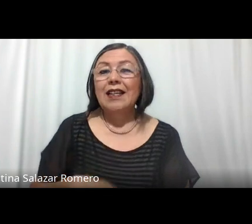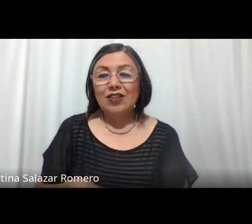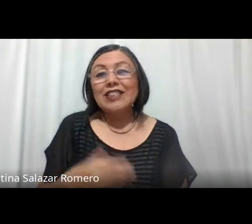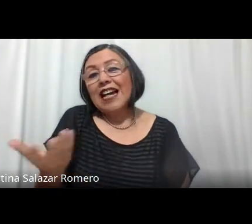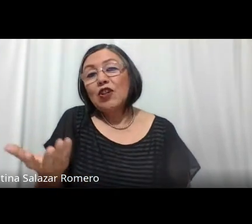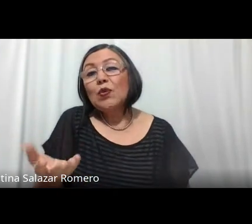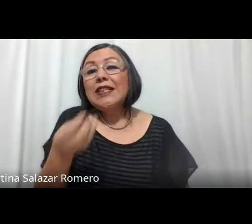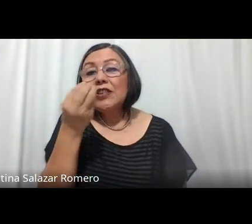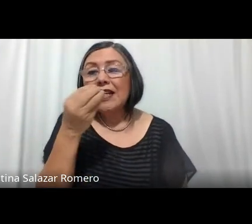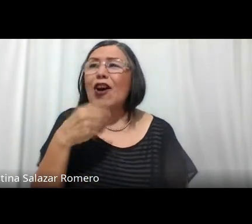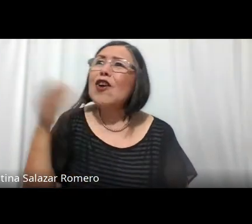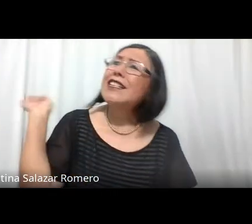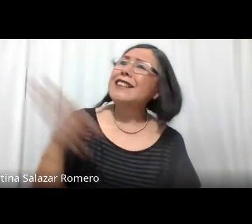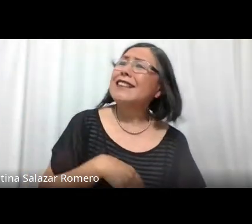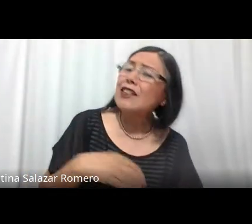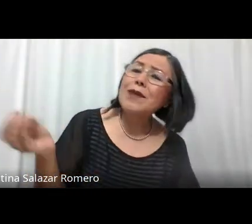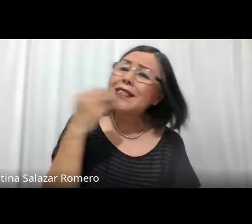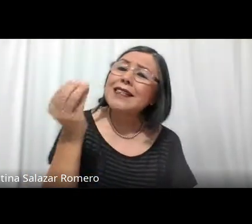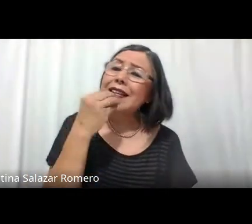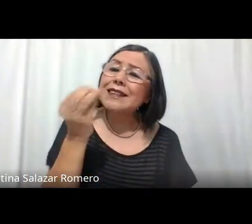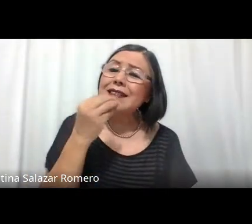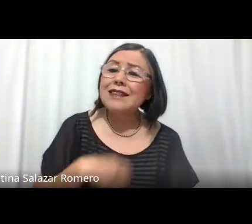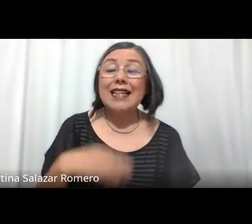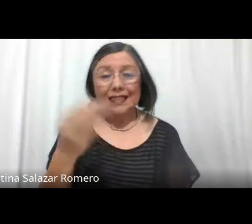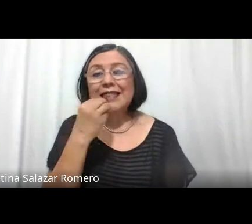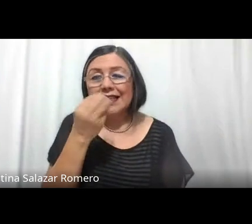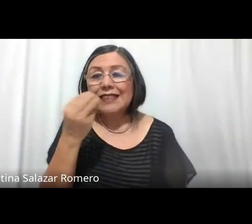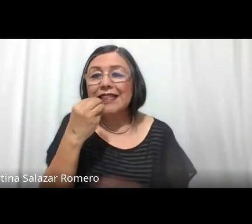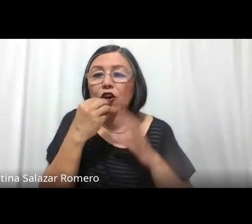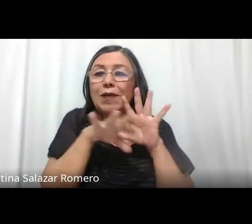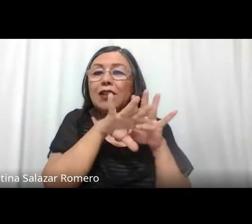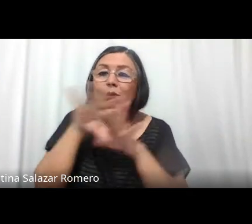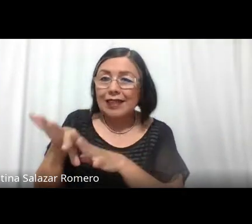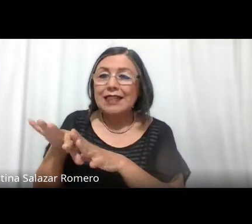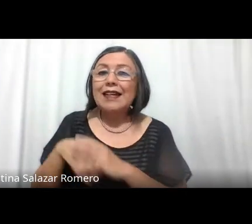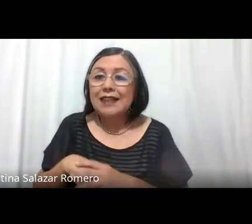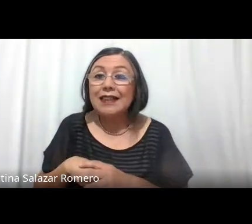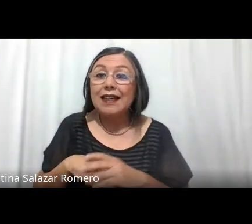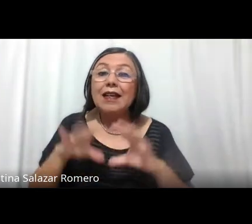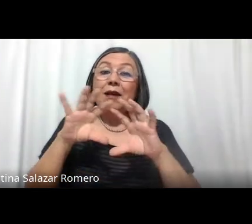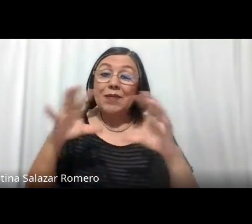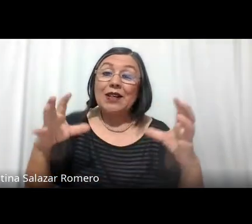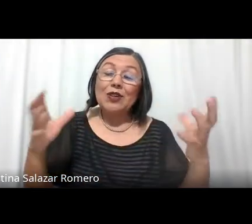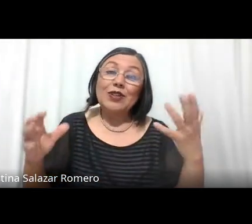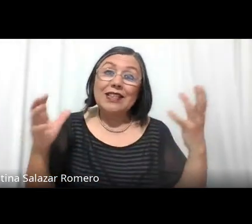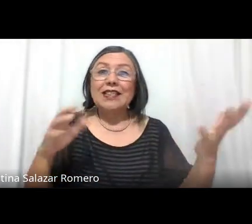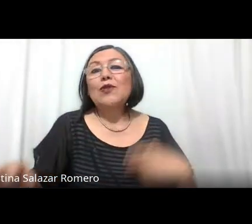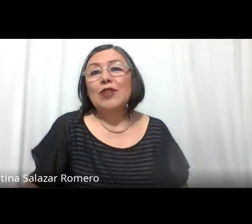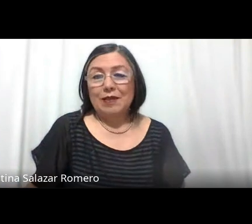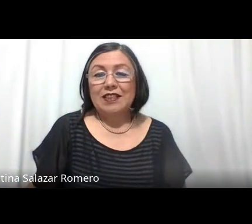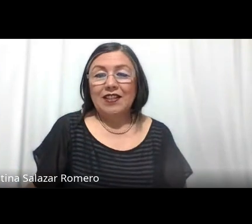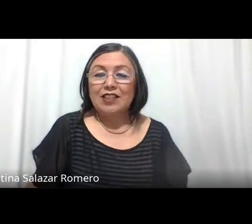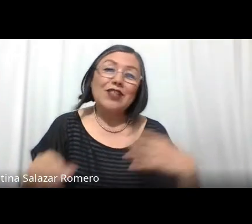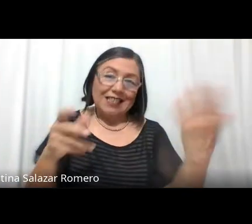¿Sí? Entonces ya no utilizo, oye, Cristi, es que tú me dijiste que la seña sí, esta es la seña de comer como la seña genérica, pero tiene